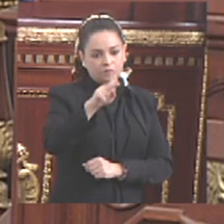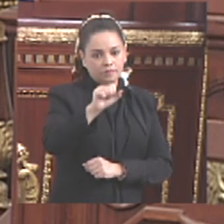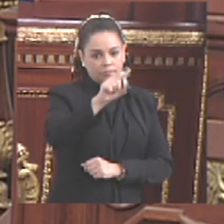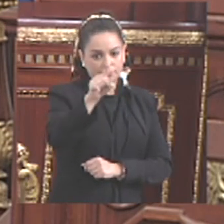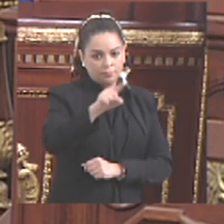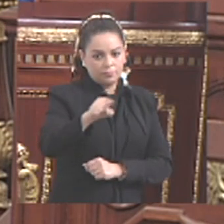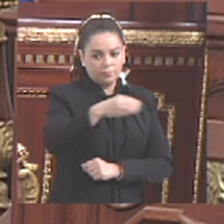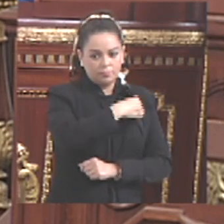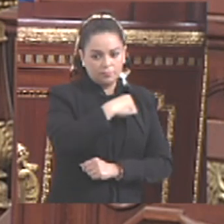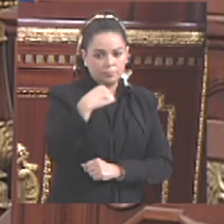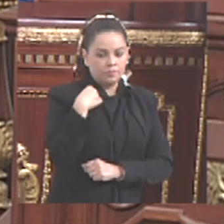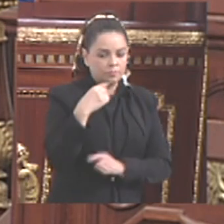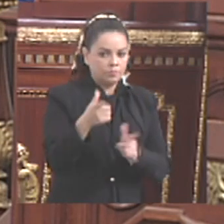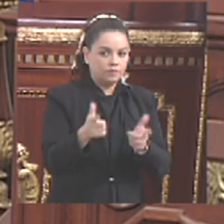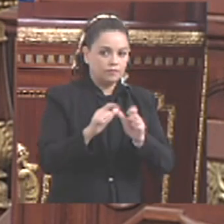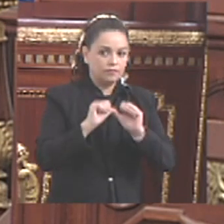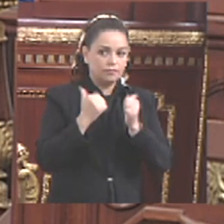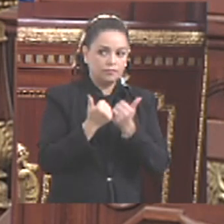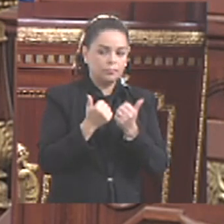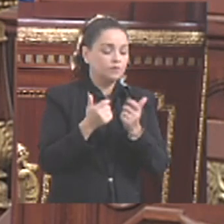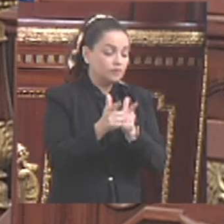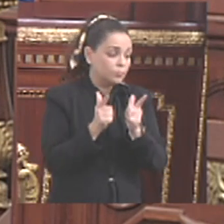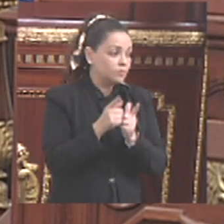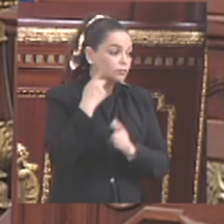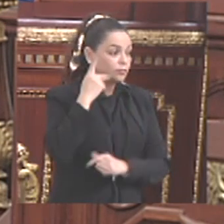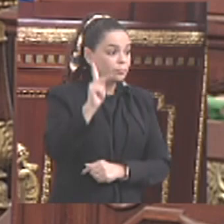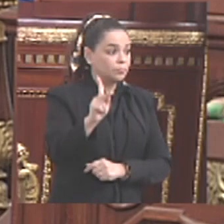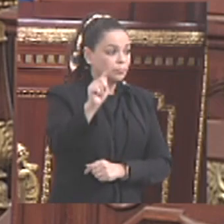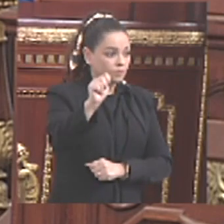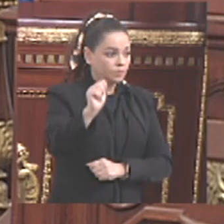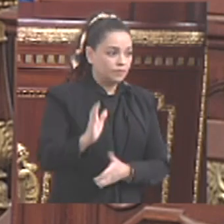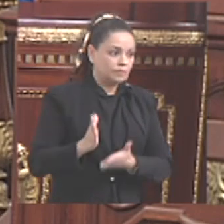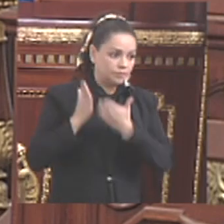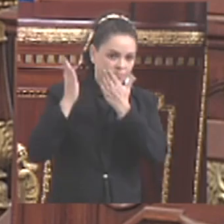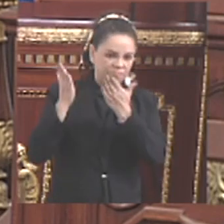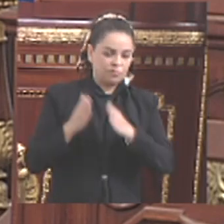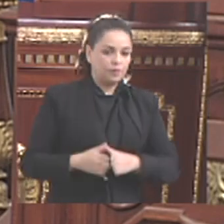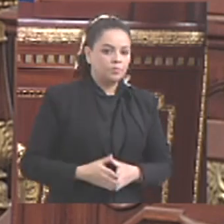Partido del Trabajo. Adelante, diputada.